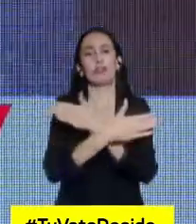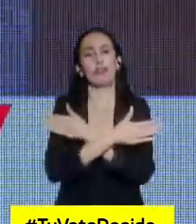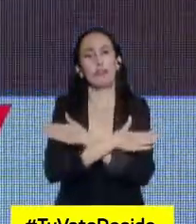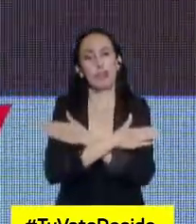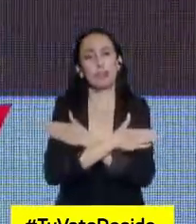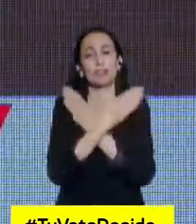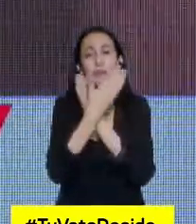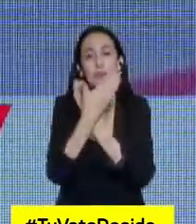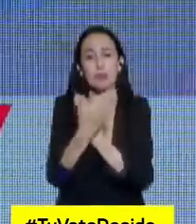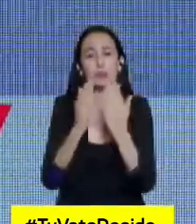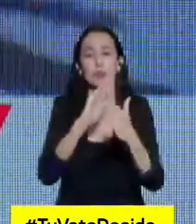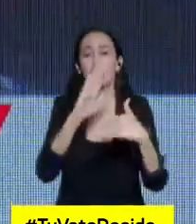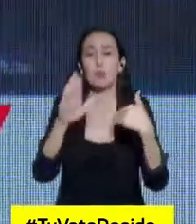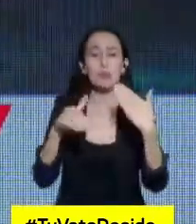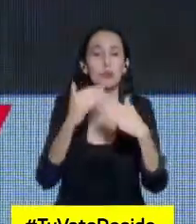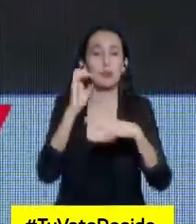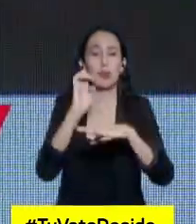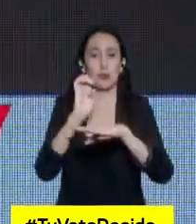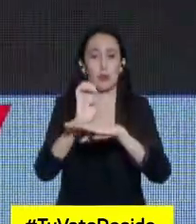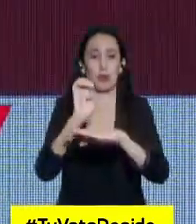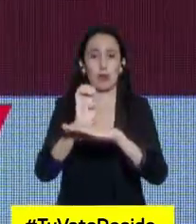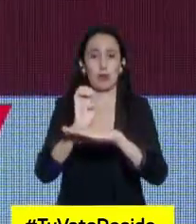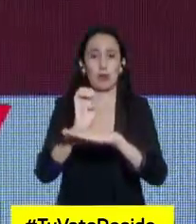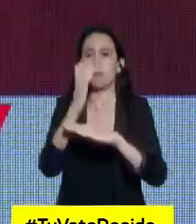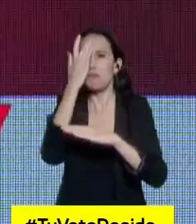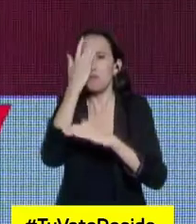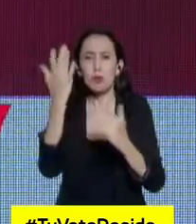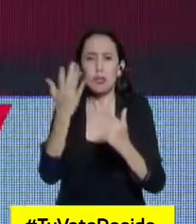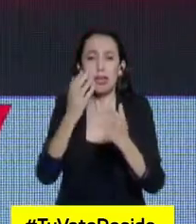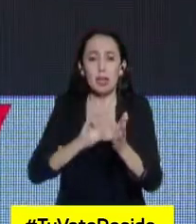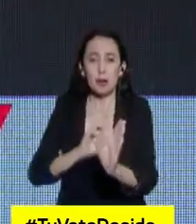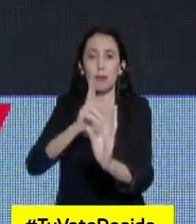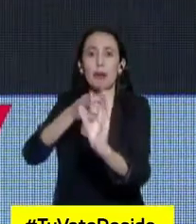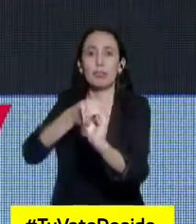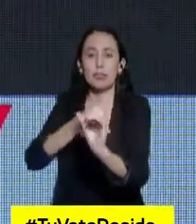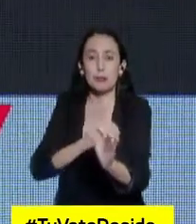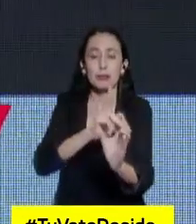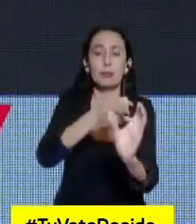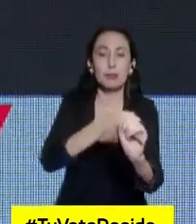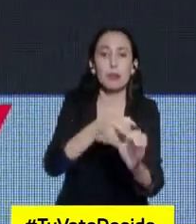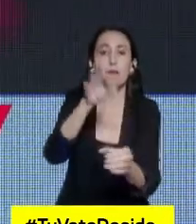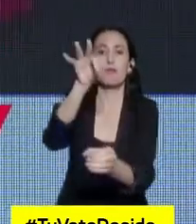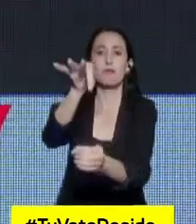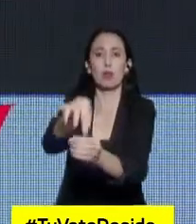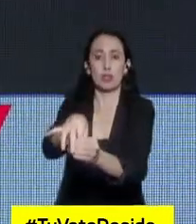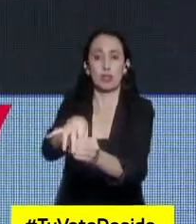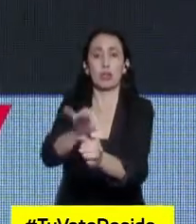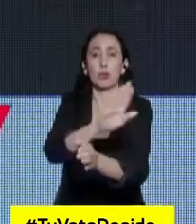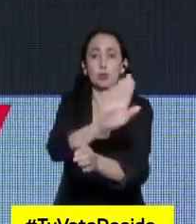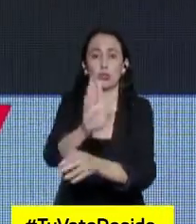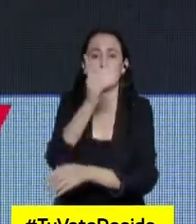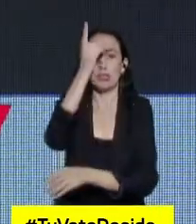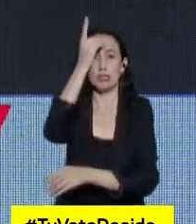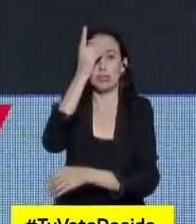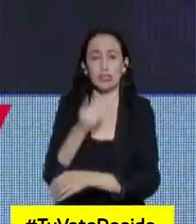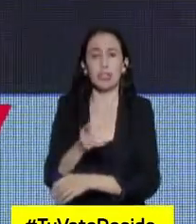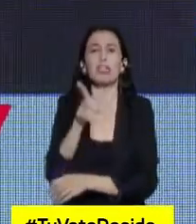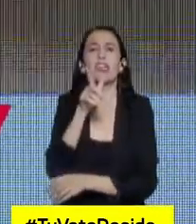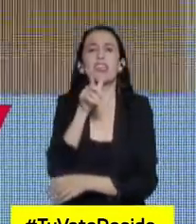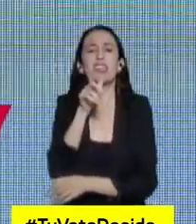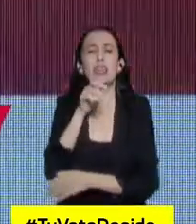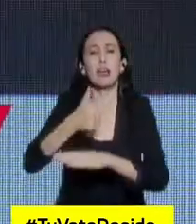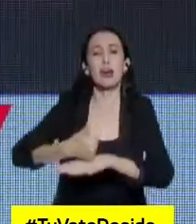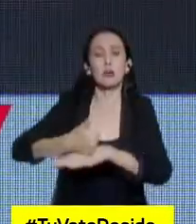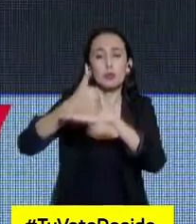Felicitamos al pueblo ecuatoriano por acudir masivamente a las urnas para decidir quiénes serán las